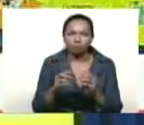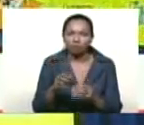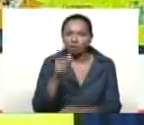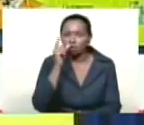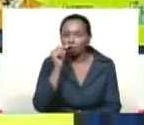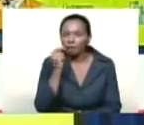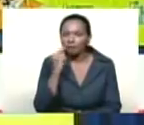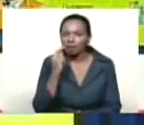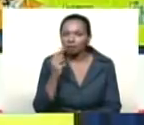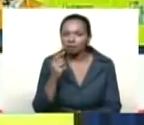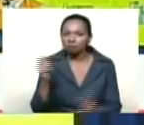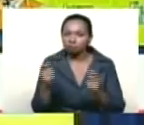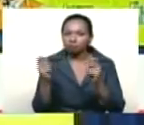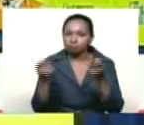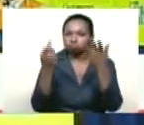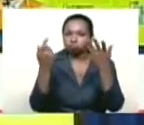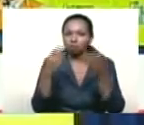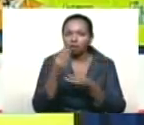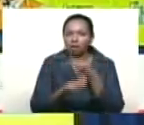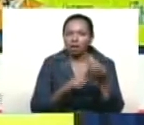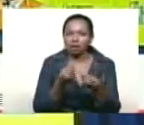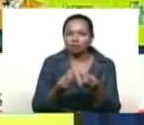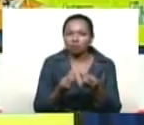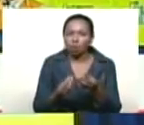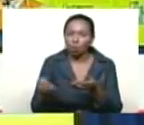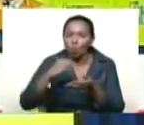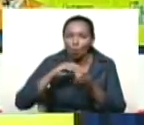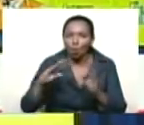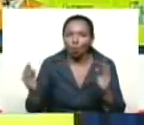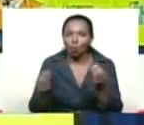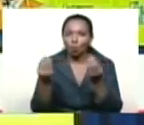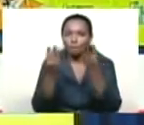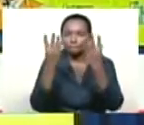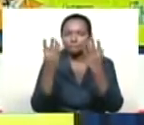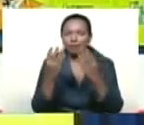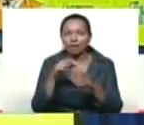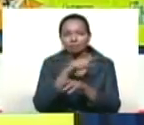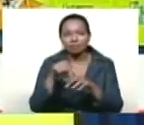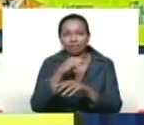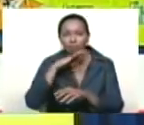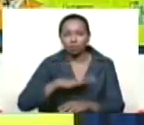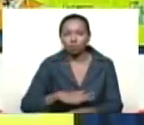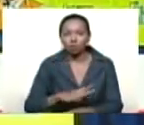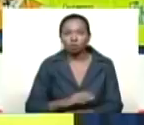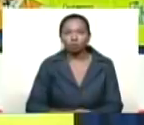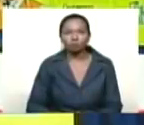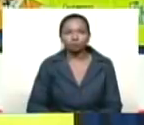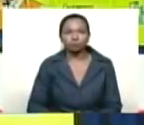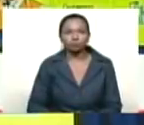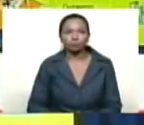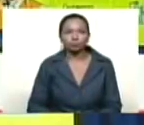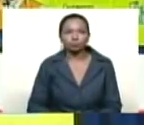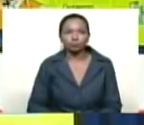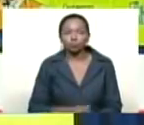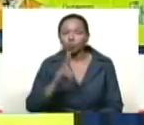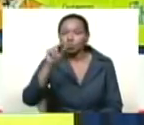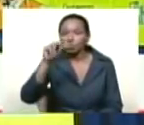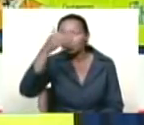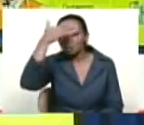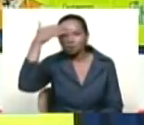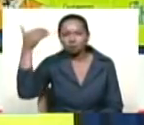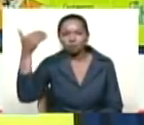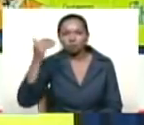fundó y refundó este tiempo histórico del siglo XXI. No lo olviden ni un